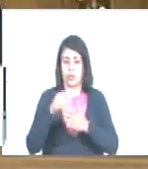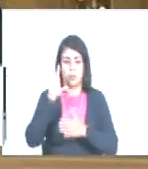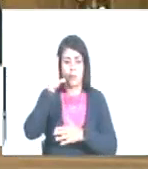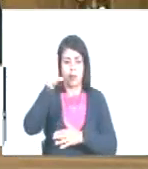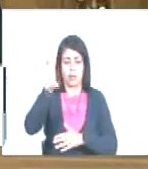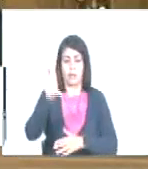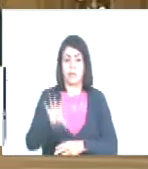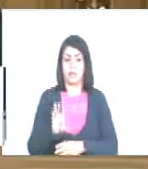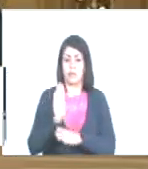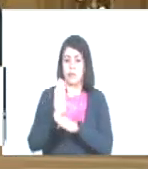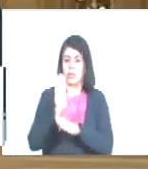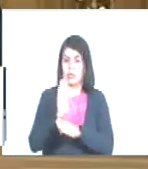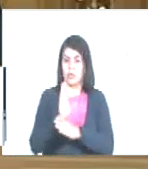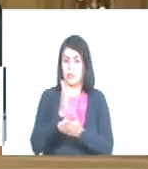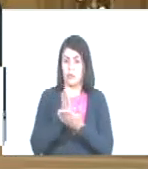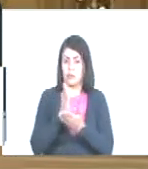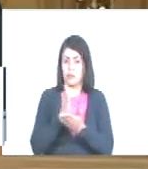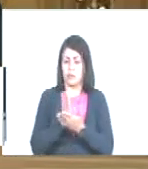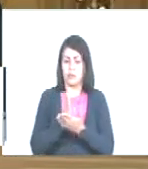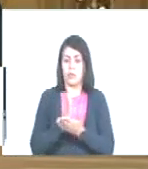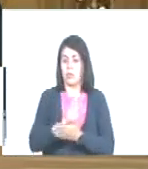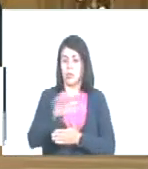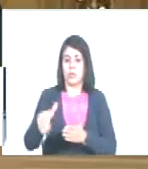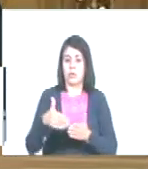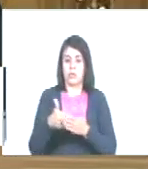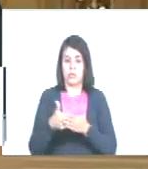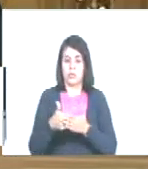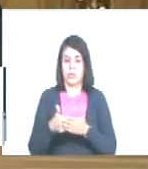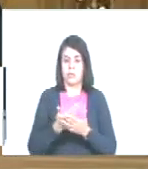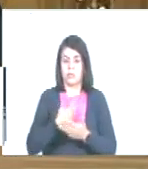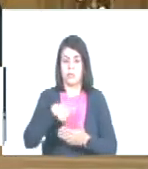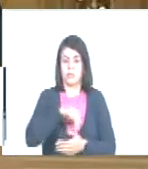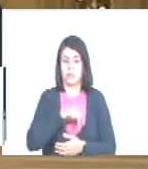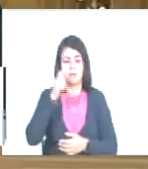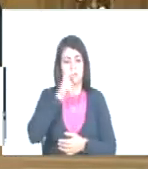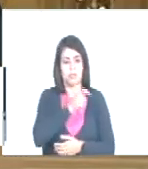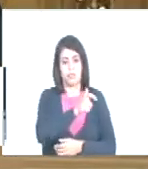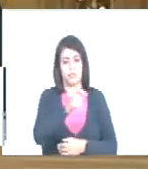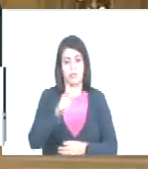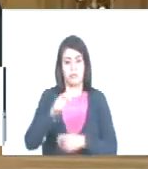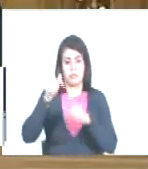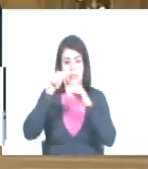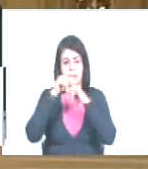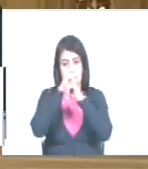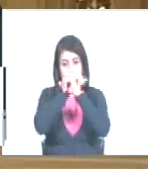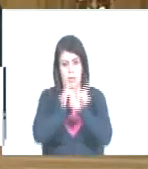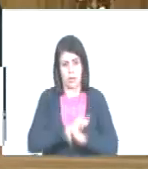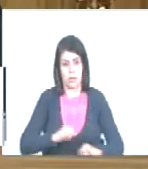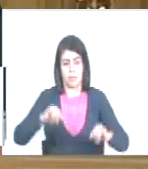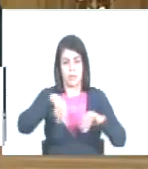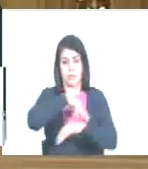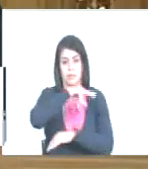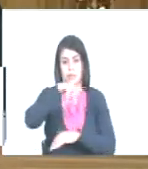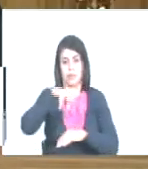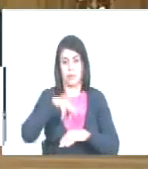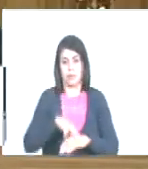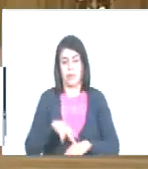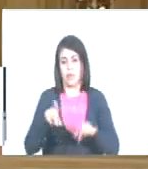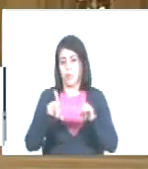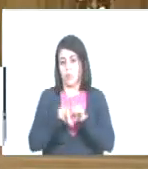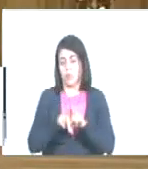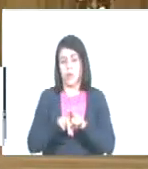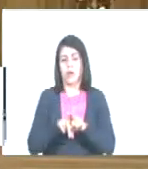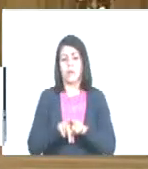nación, preservando incólume todo lo que es nuestra soberanía e independencia nacional, así como